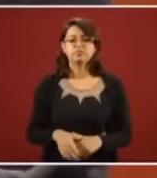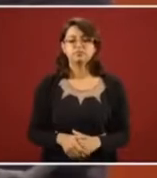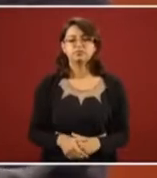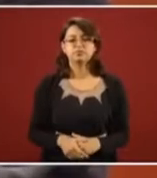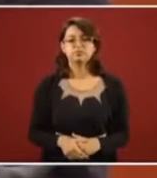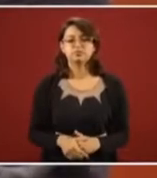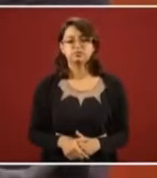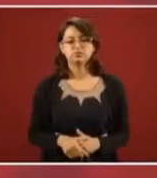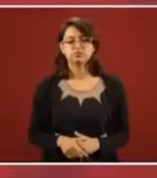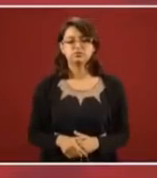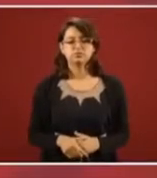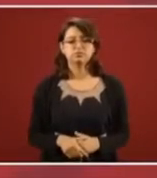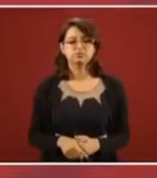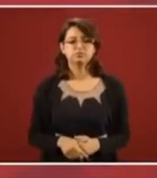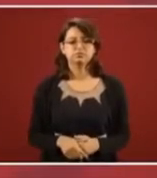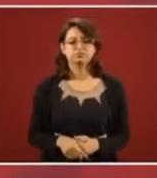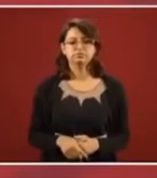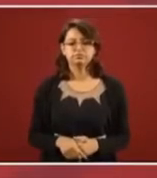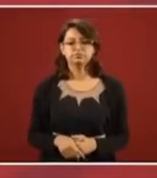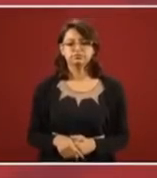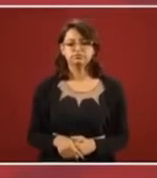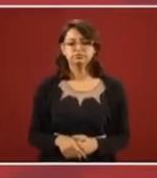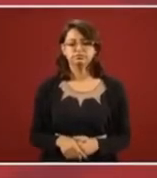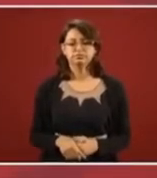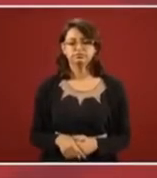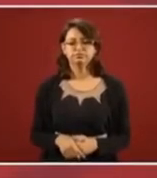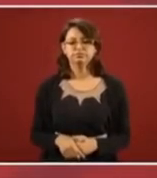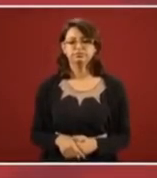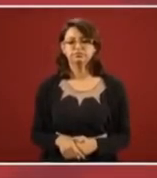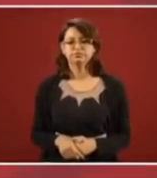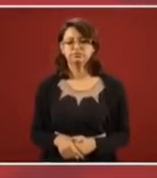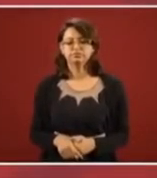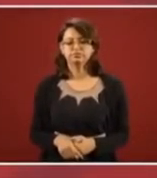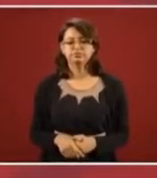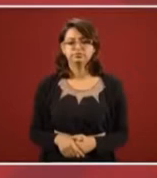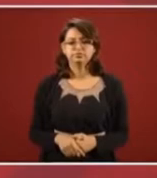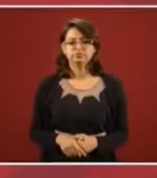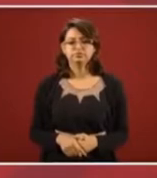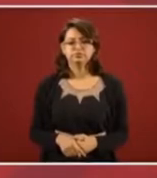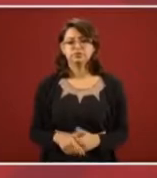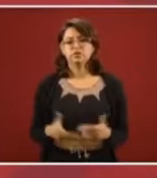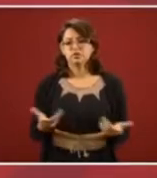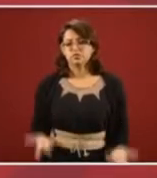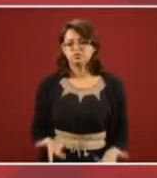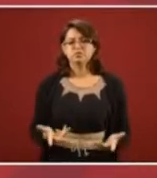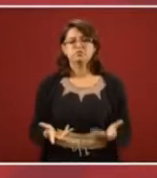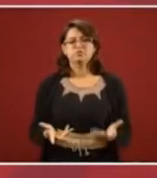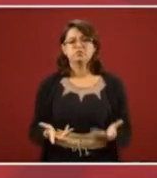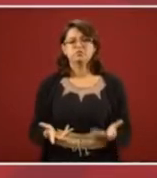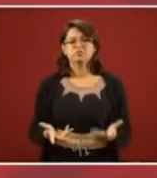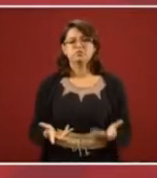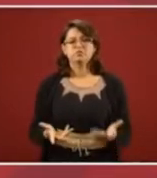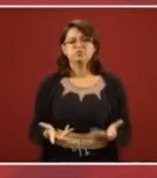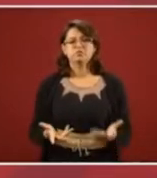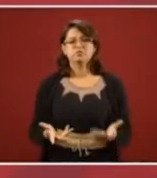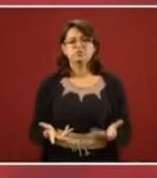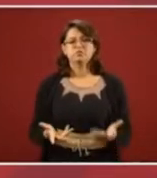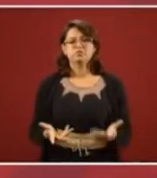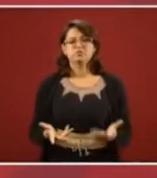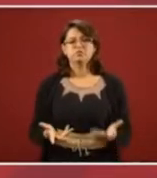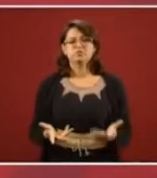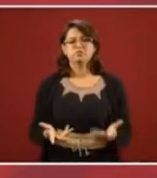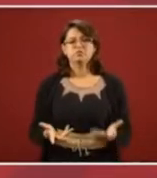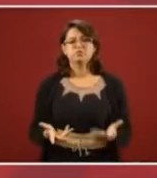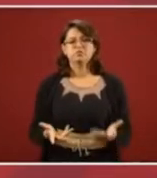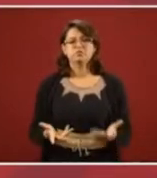que se hace para qué no puede tanto el pasaje en software de